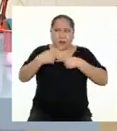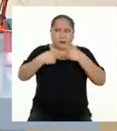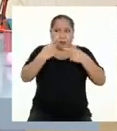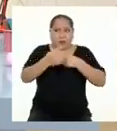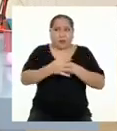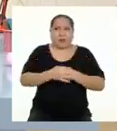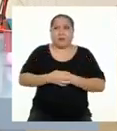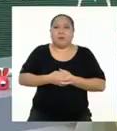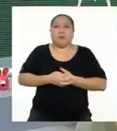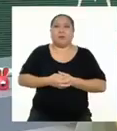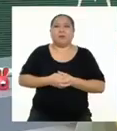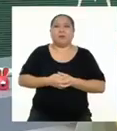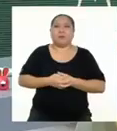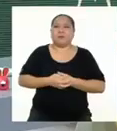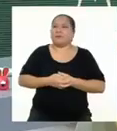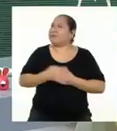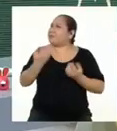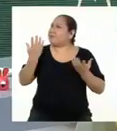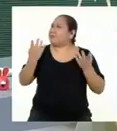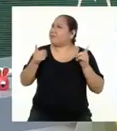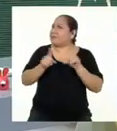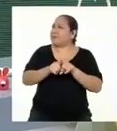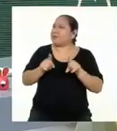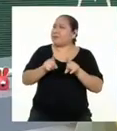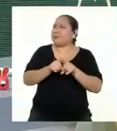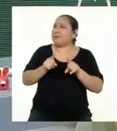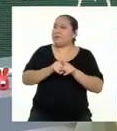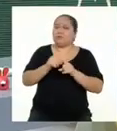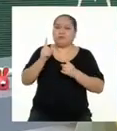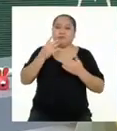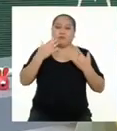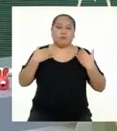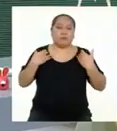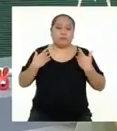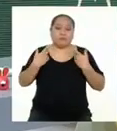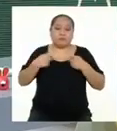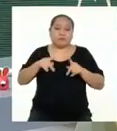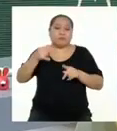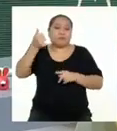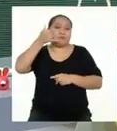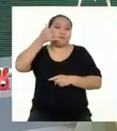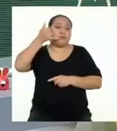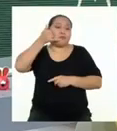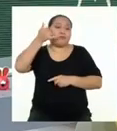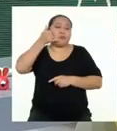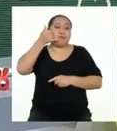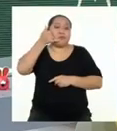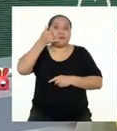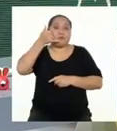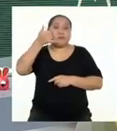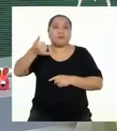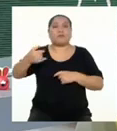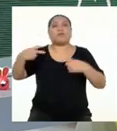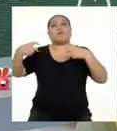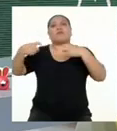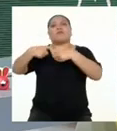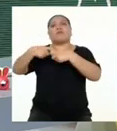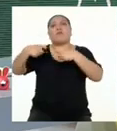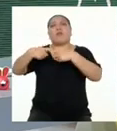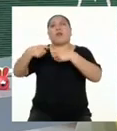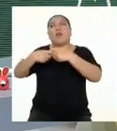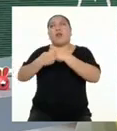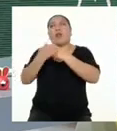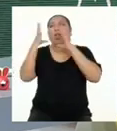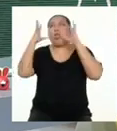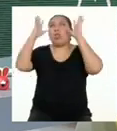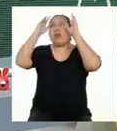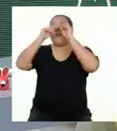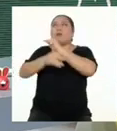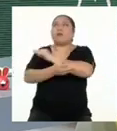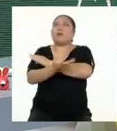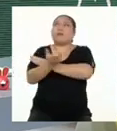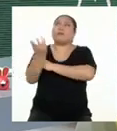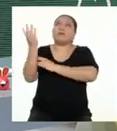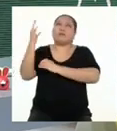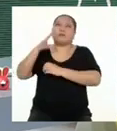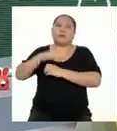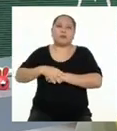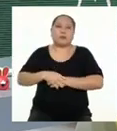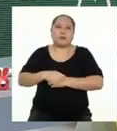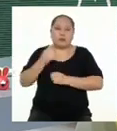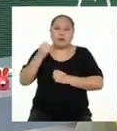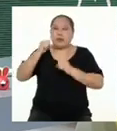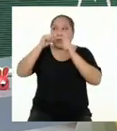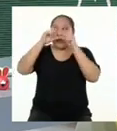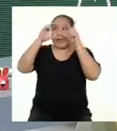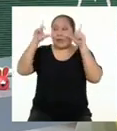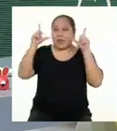días. También que no tenemos que dejar el celular cargando toda la noche. Mejor hacerlo de día y así nos damos cuenta cuando